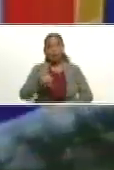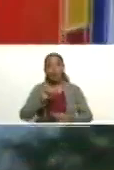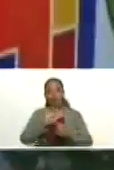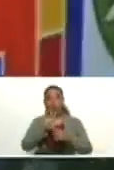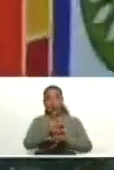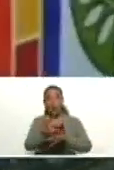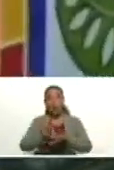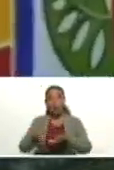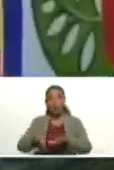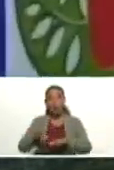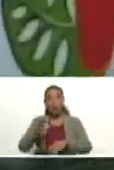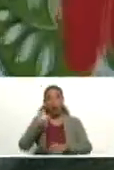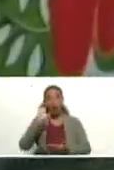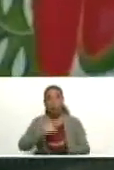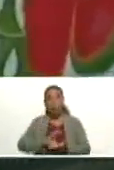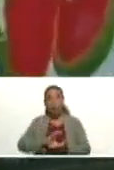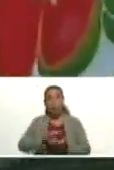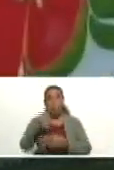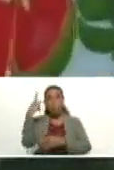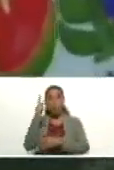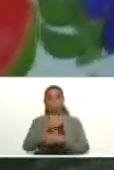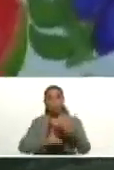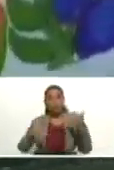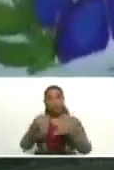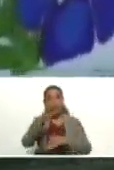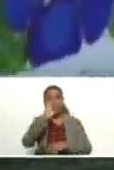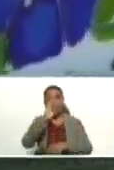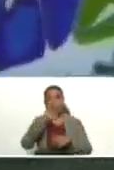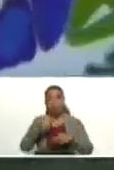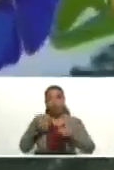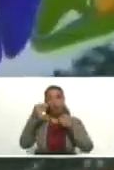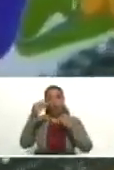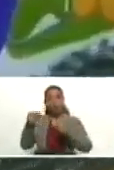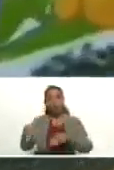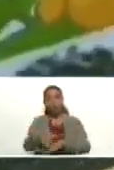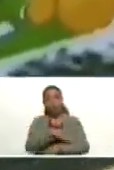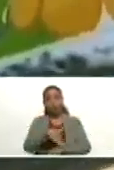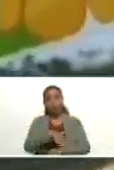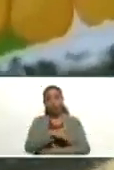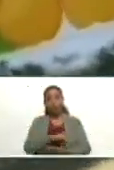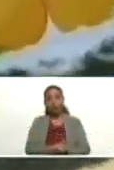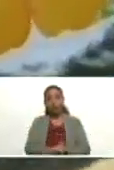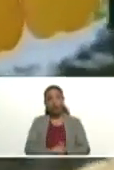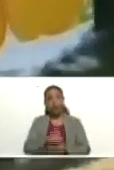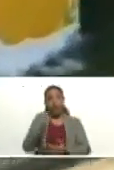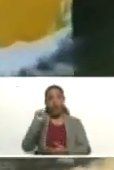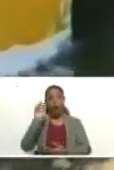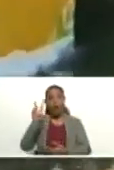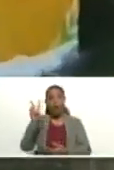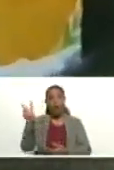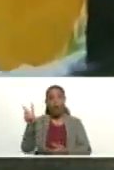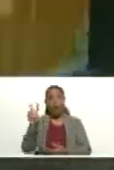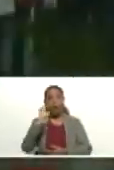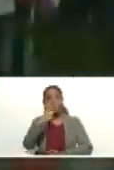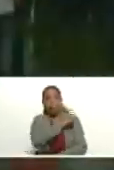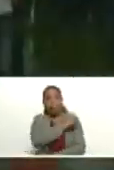municipio capital, en la parroquia Alto Barinas, en esta entrega, en este urbanismo ABB Rafael Urdaneta.